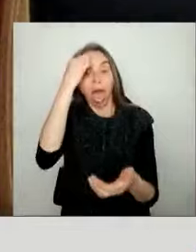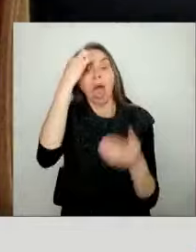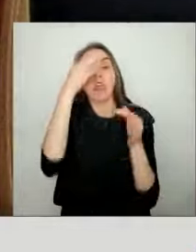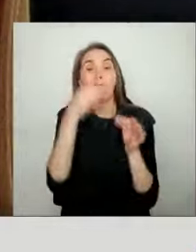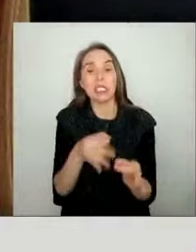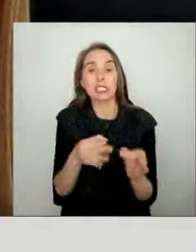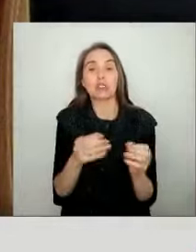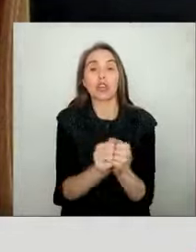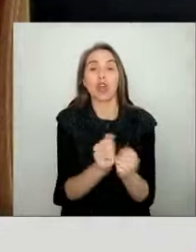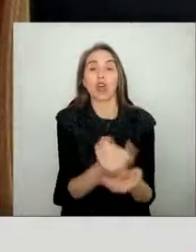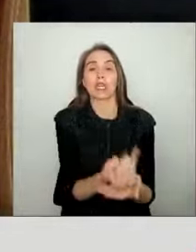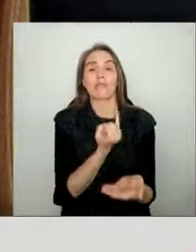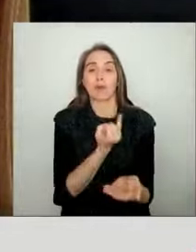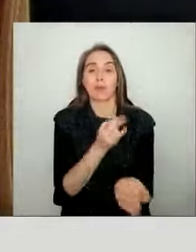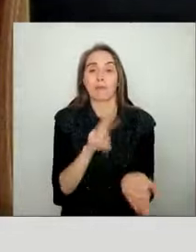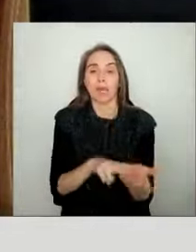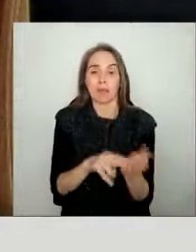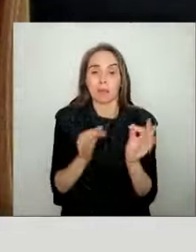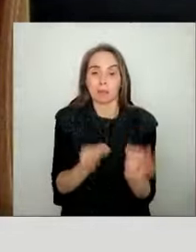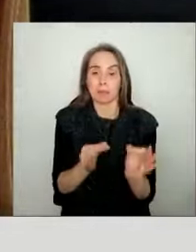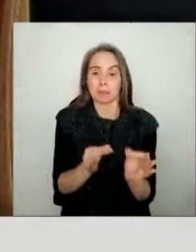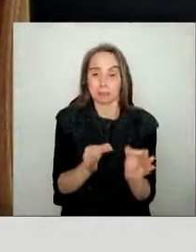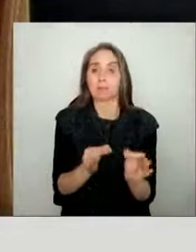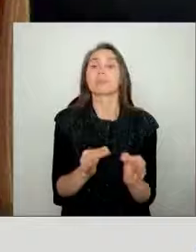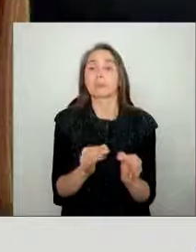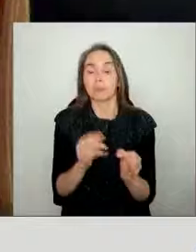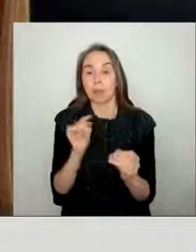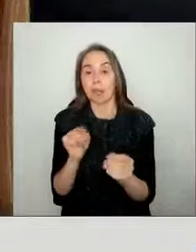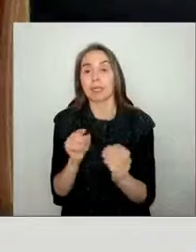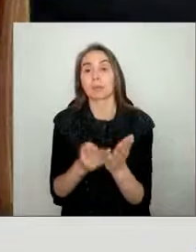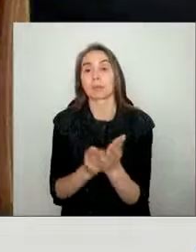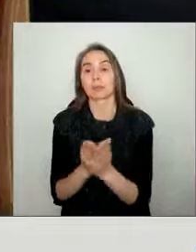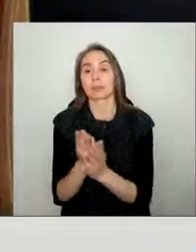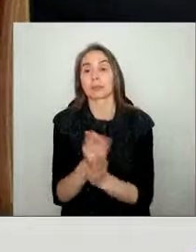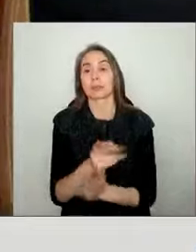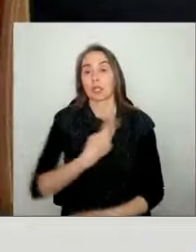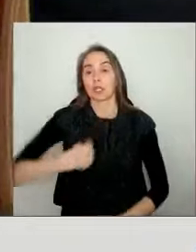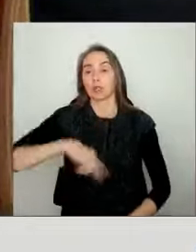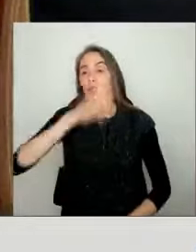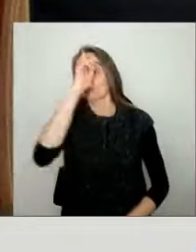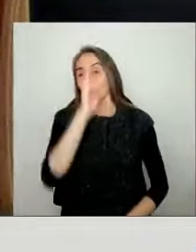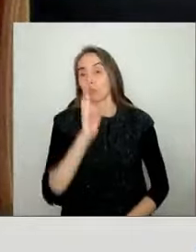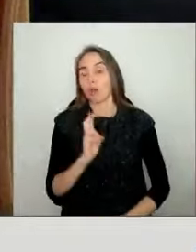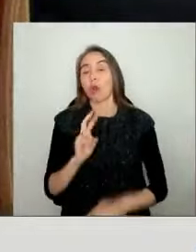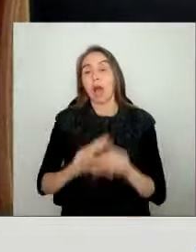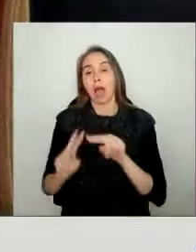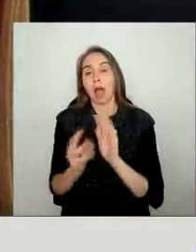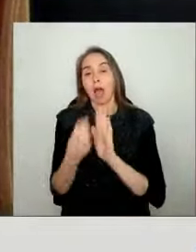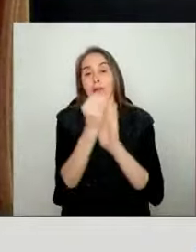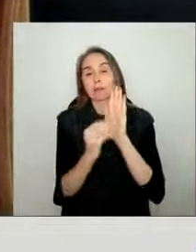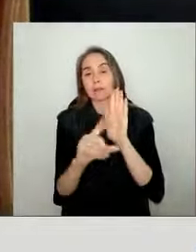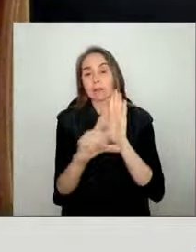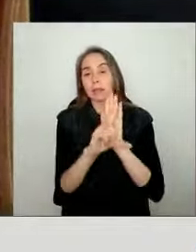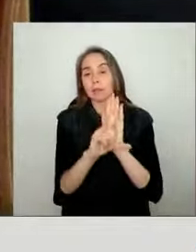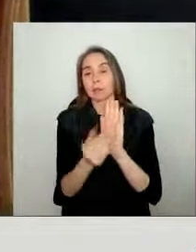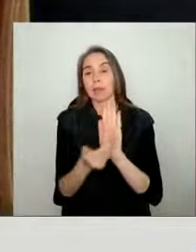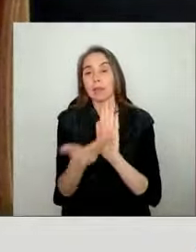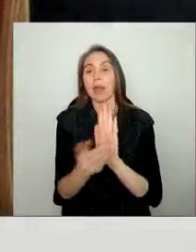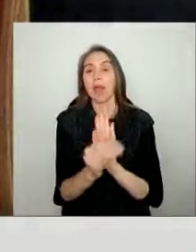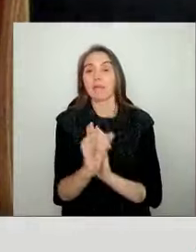fidedigna real Bueno ahí tiene que entrar entonces nuestro rol que es legislar y poder entregar esta información